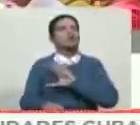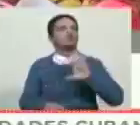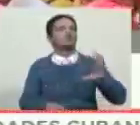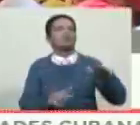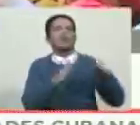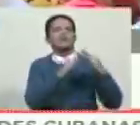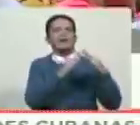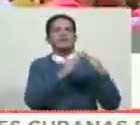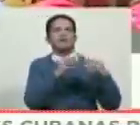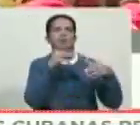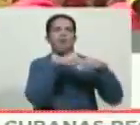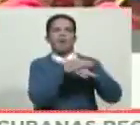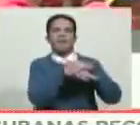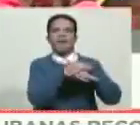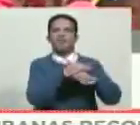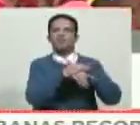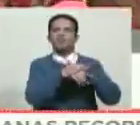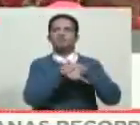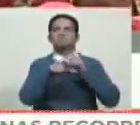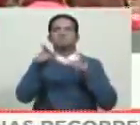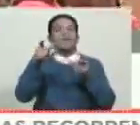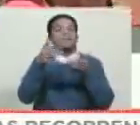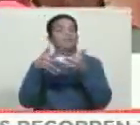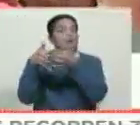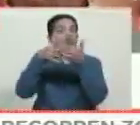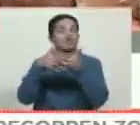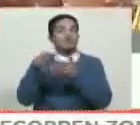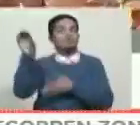guardado. Y a los demás,